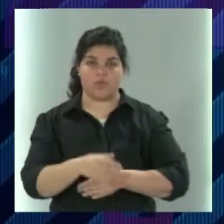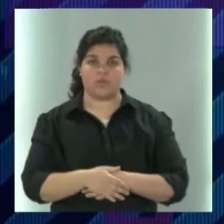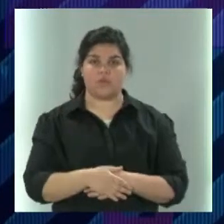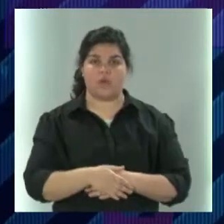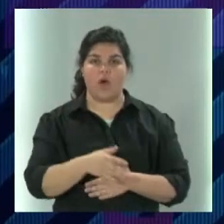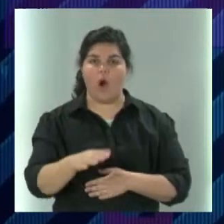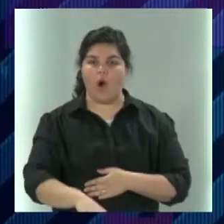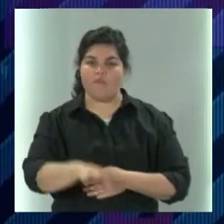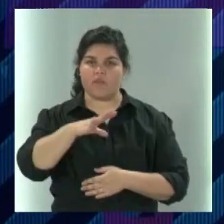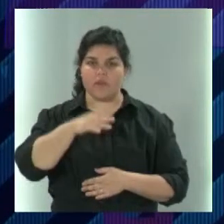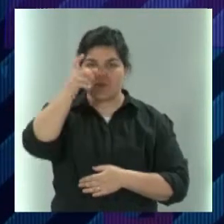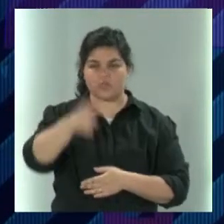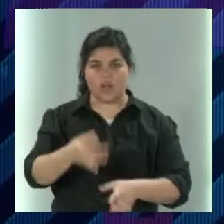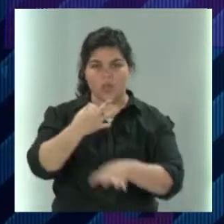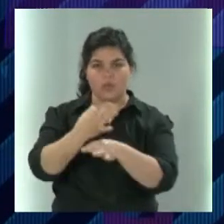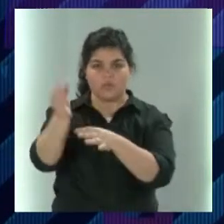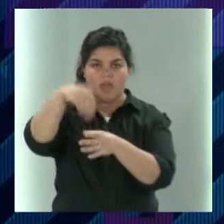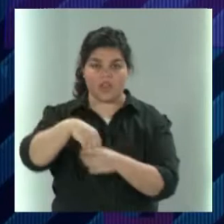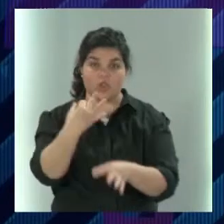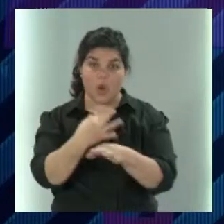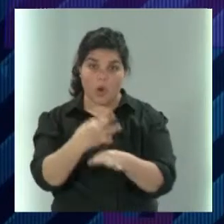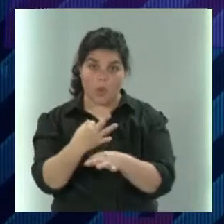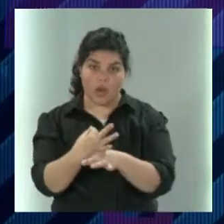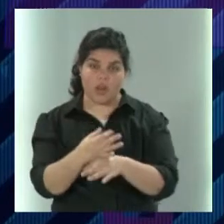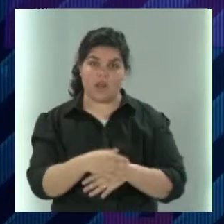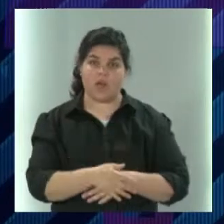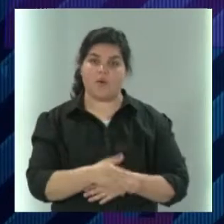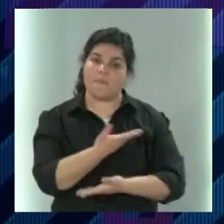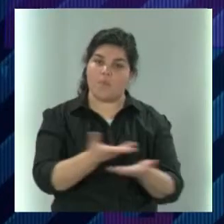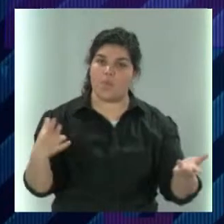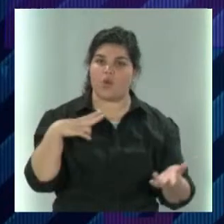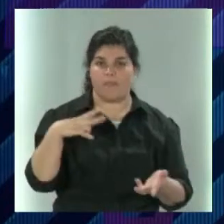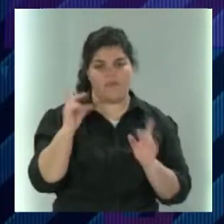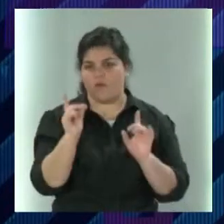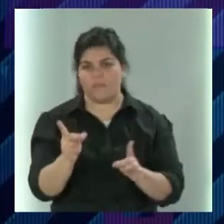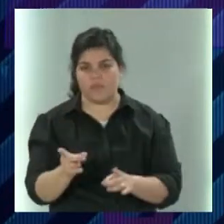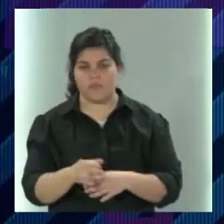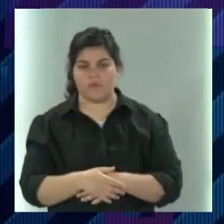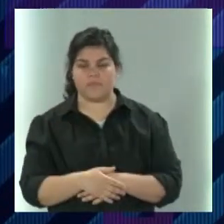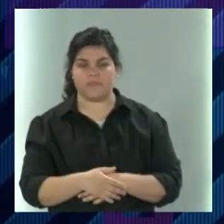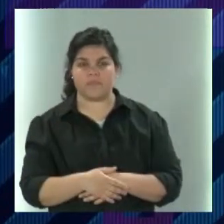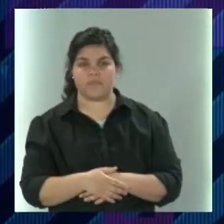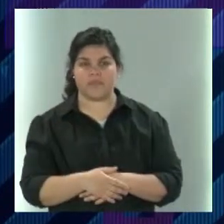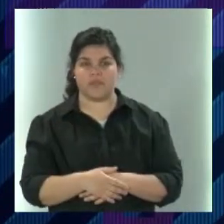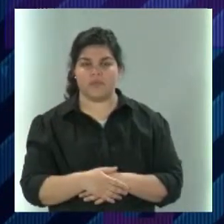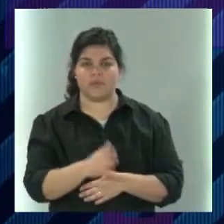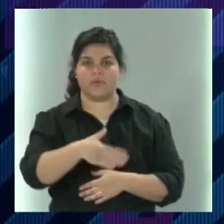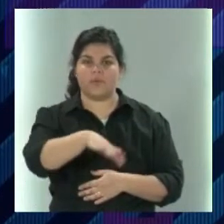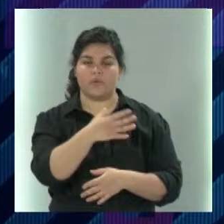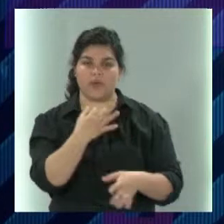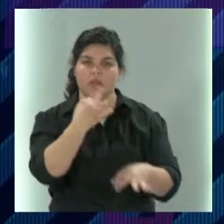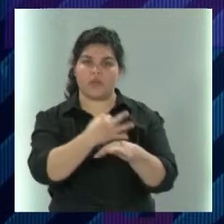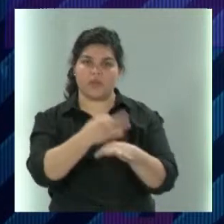un trabajador de la educación dentro del establecimiento educativo, sea este público o privado. Ingresar sin autorización a un